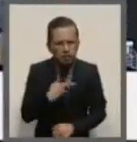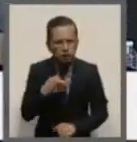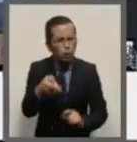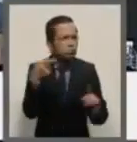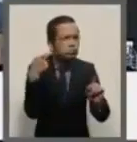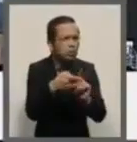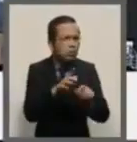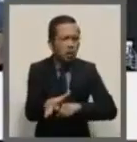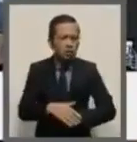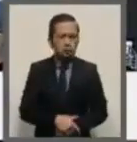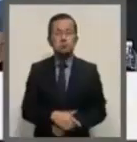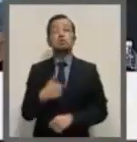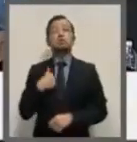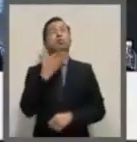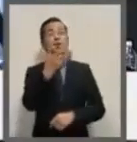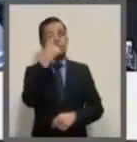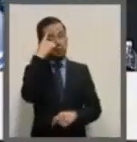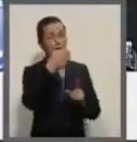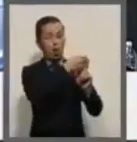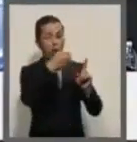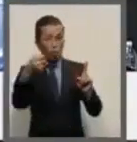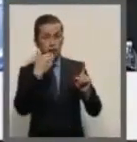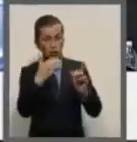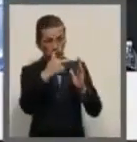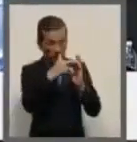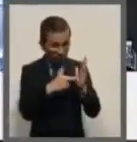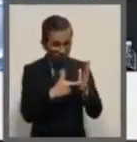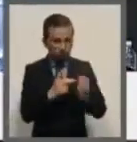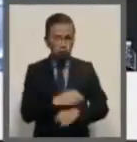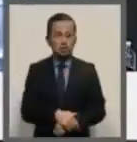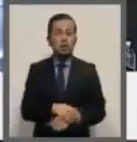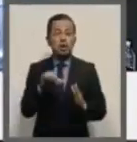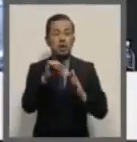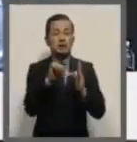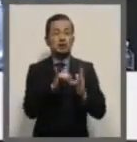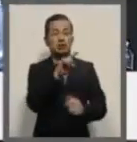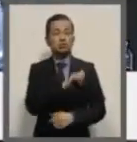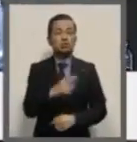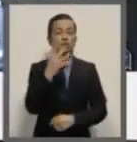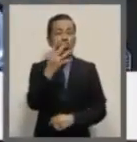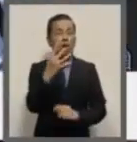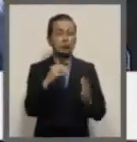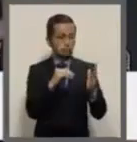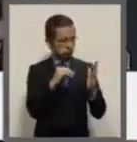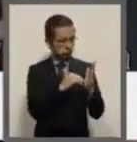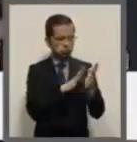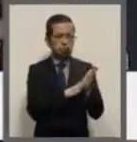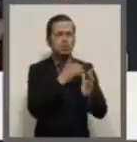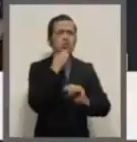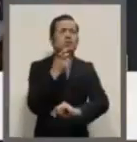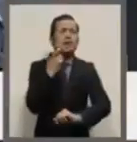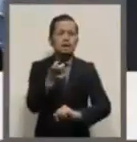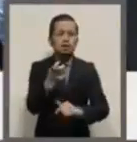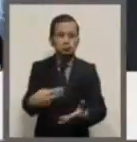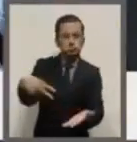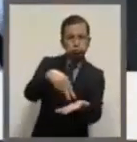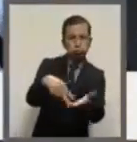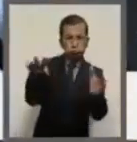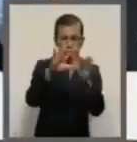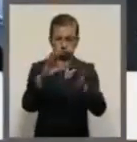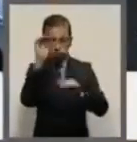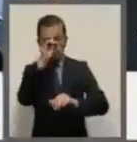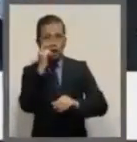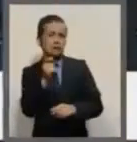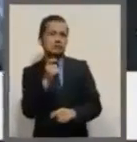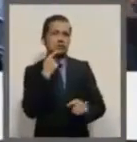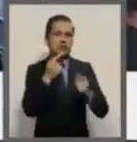palabra. Una moción de procedimiento, el artículo 104, incluye estos posicionamientos como parte de la discusión. Cuando un